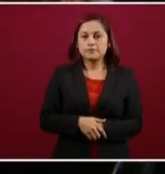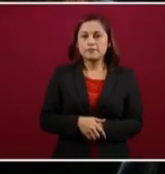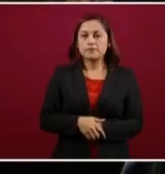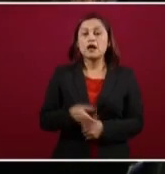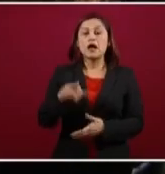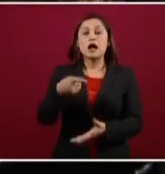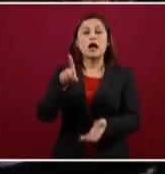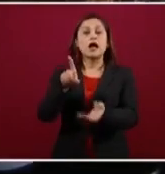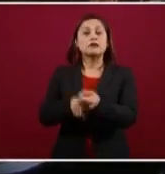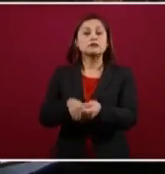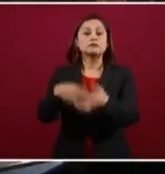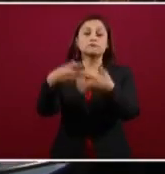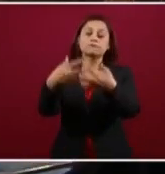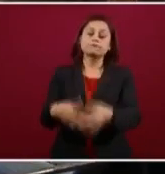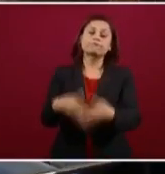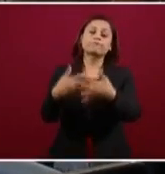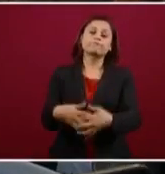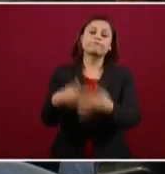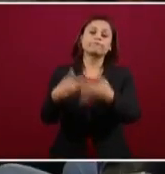procesos automatizados.